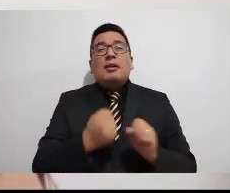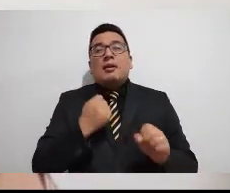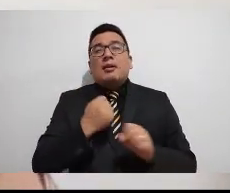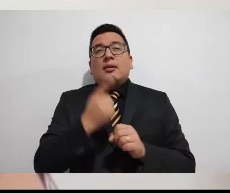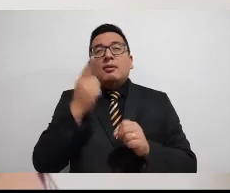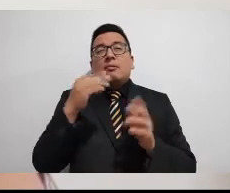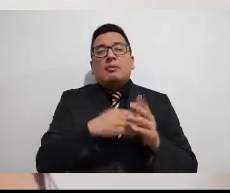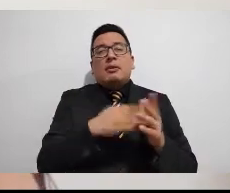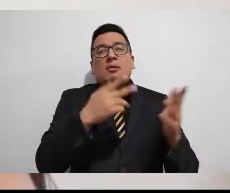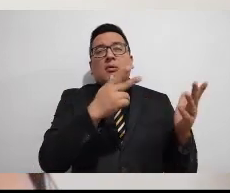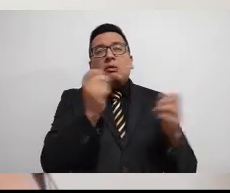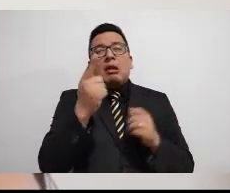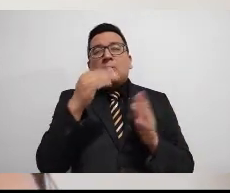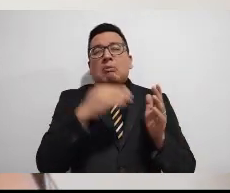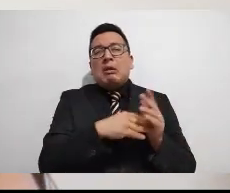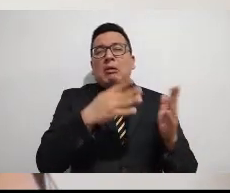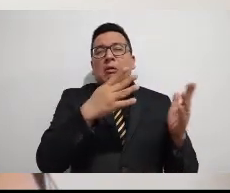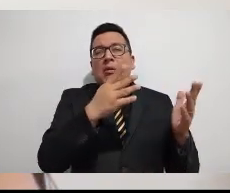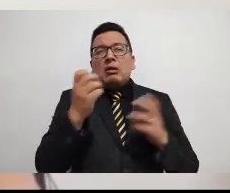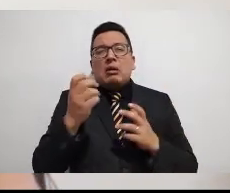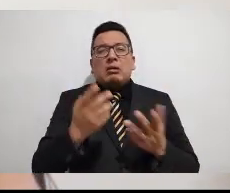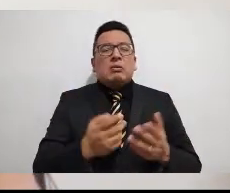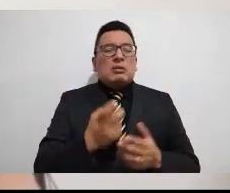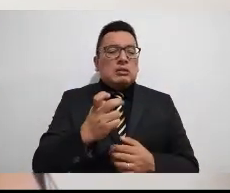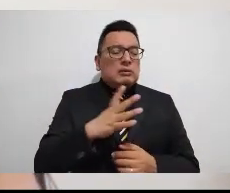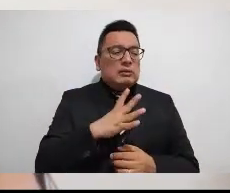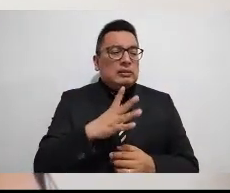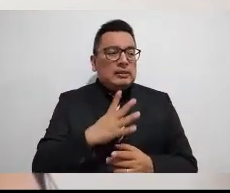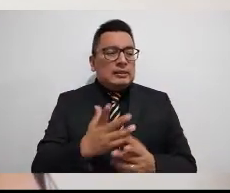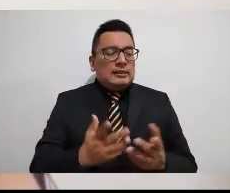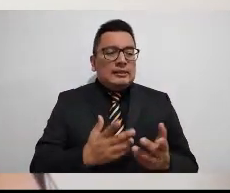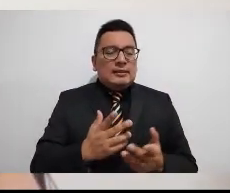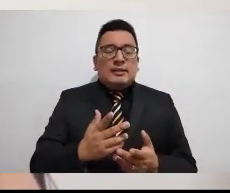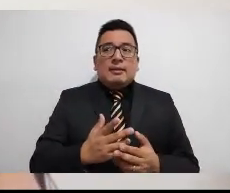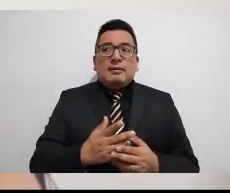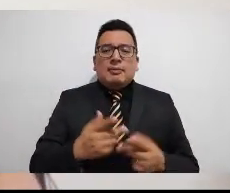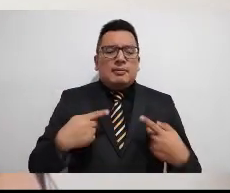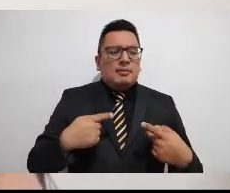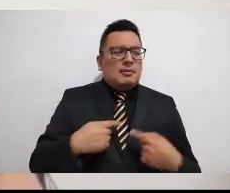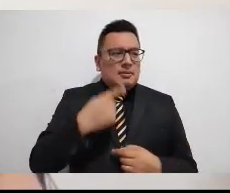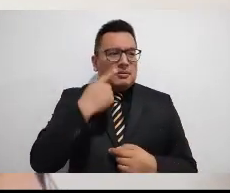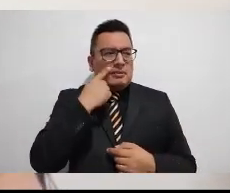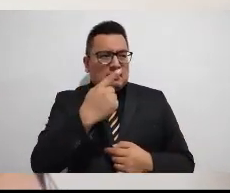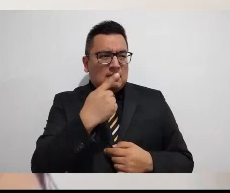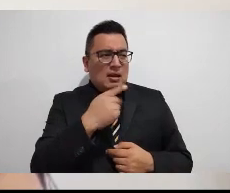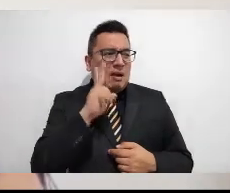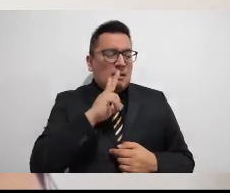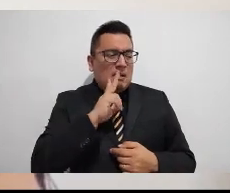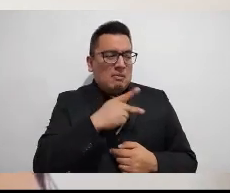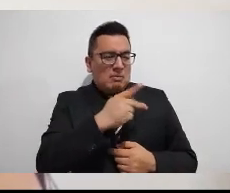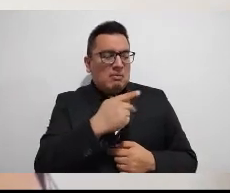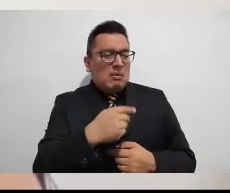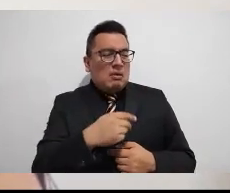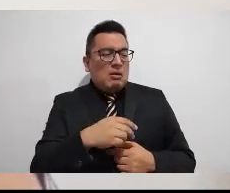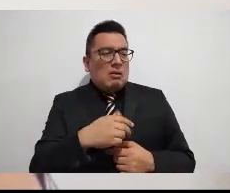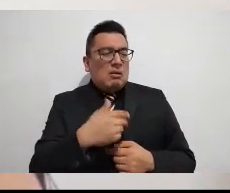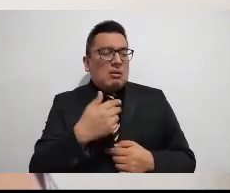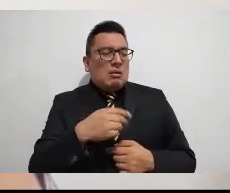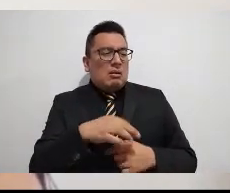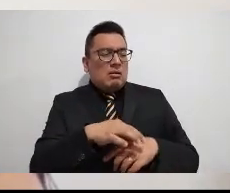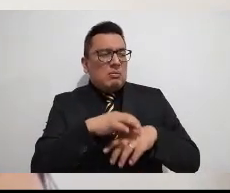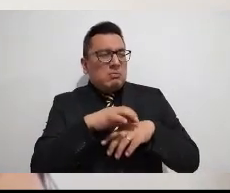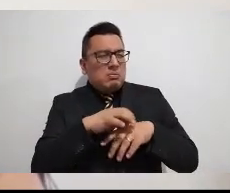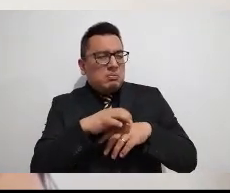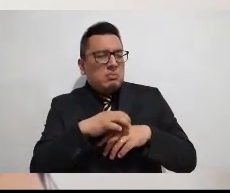XX esto ya cobra pues mayor énfasis en torno al tono de piel, a la estatura, al cabello, ¿no?, en lo que tiene que ver